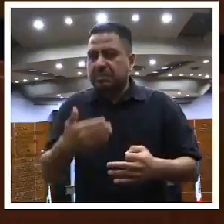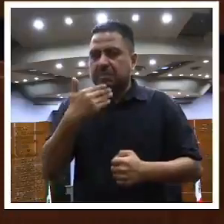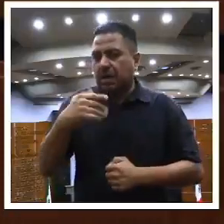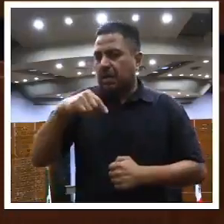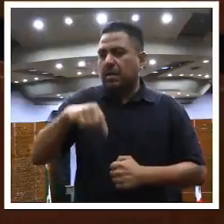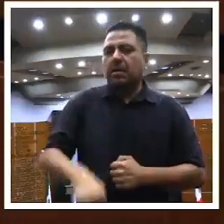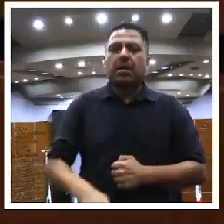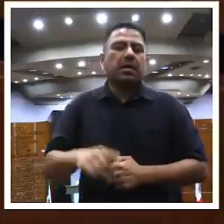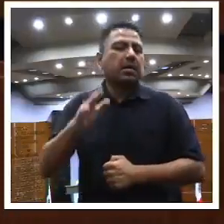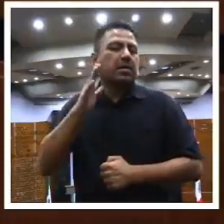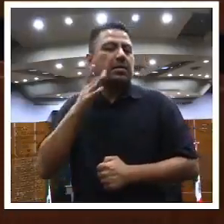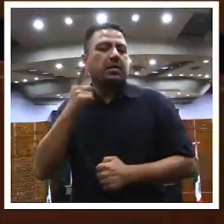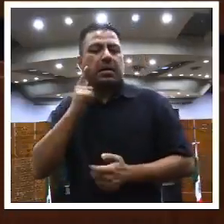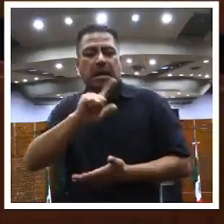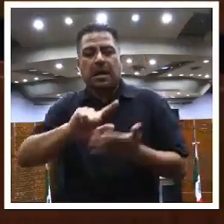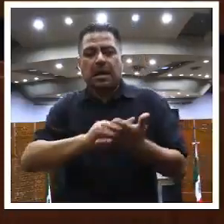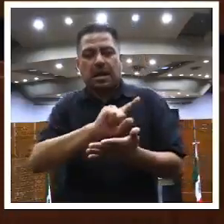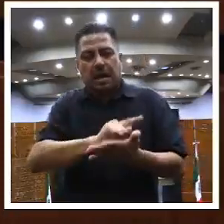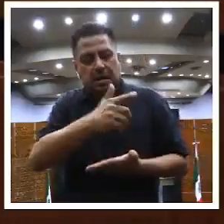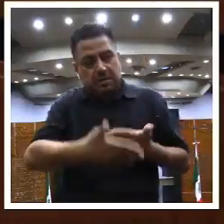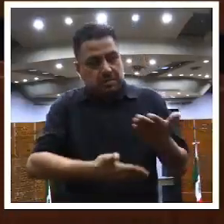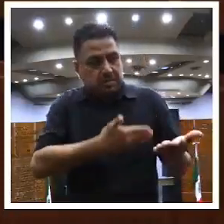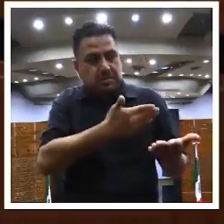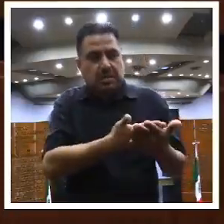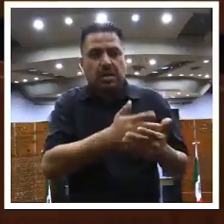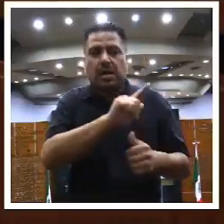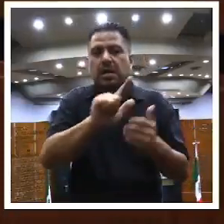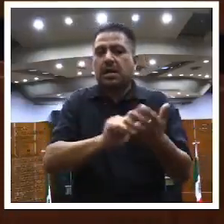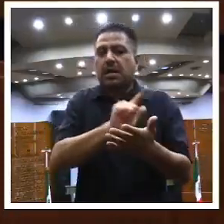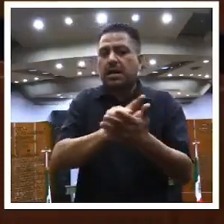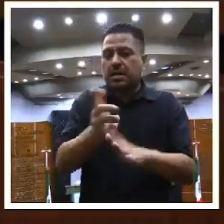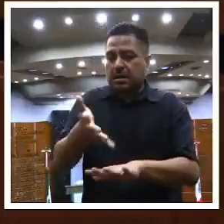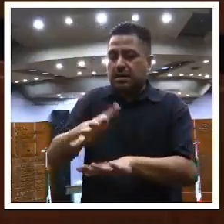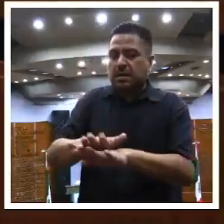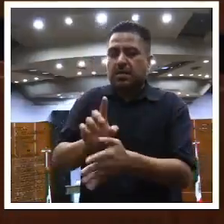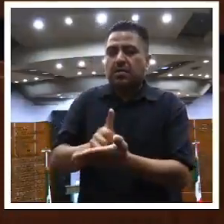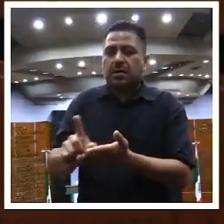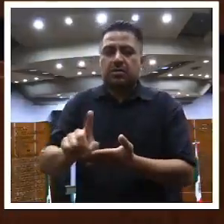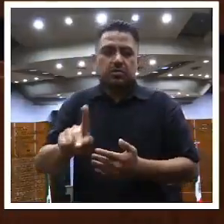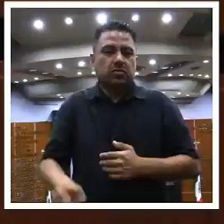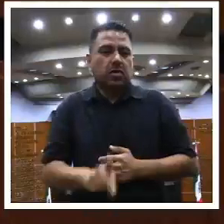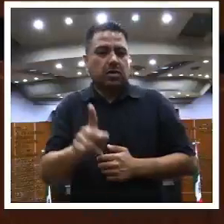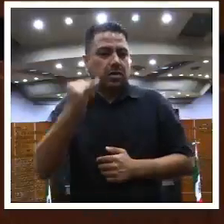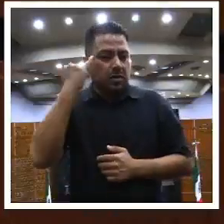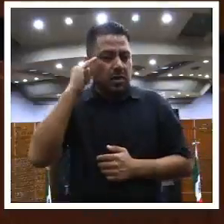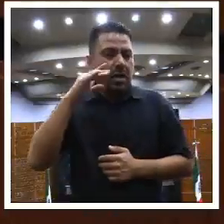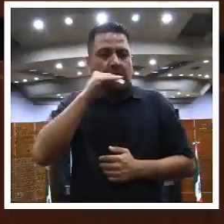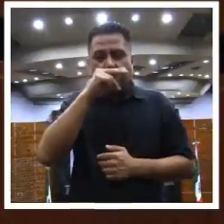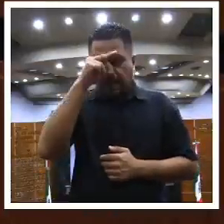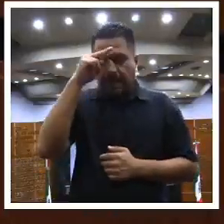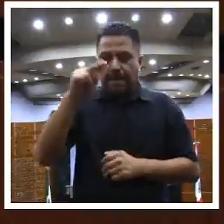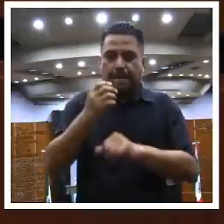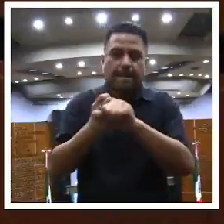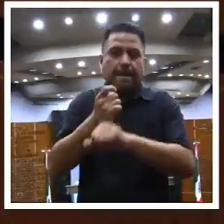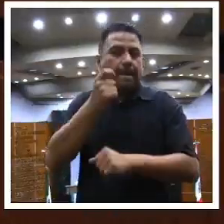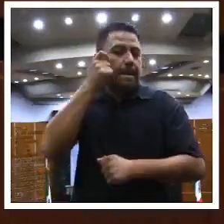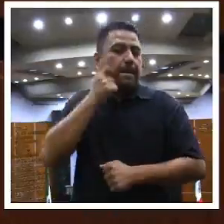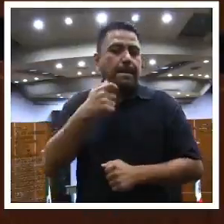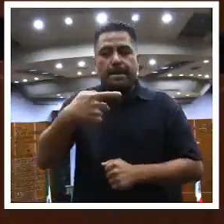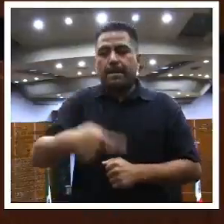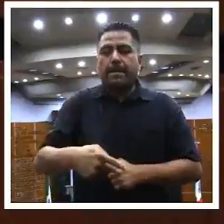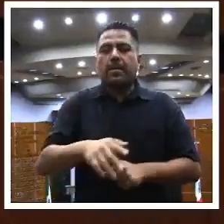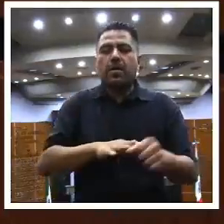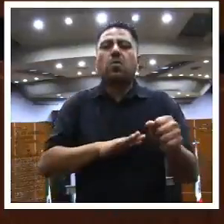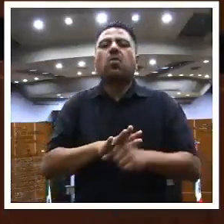del Estado su iniciativa popular, la Ley Integral sobre los Derechos de los Pueblos Indígenas y Afromexicanos del Estado de Guerrero, en